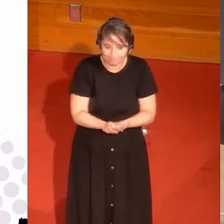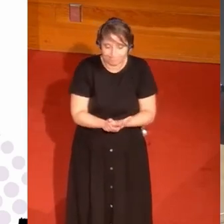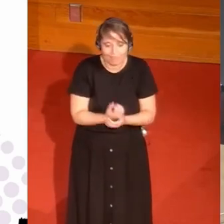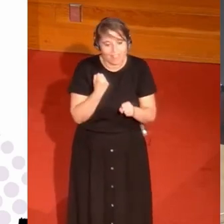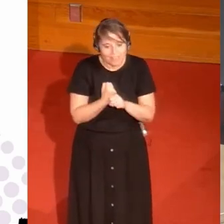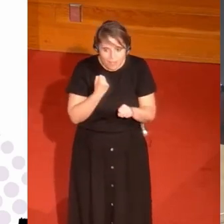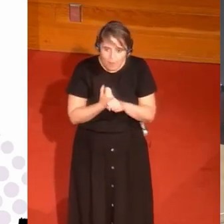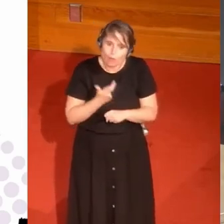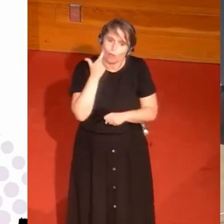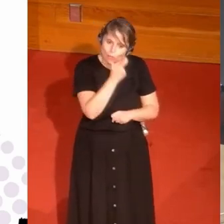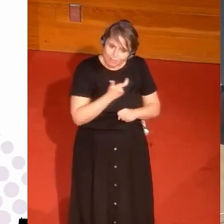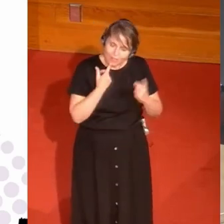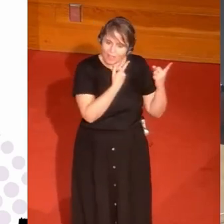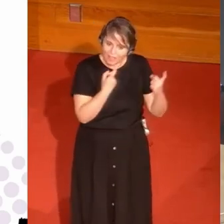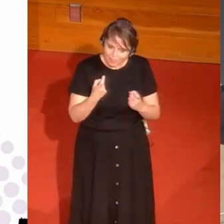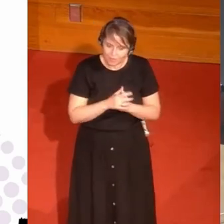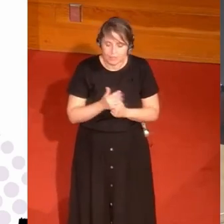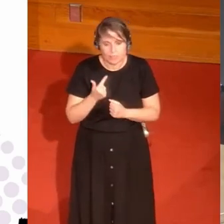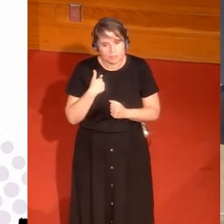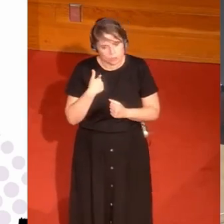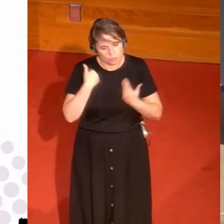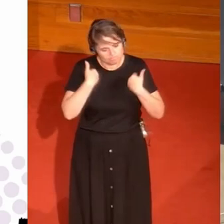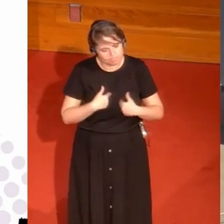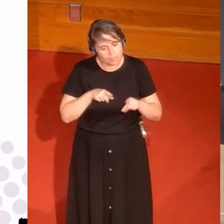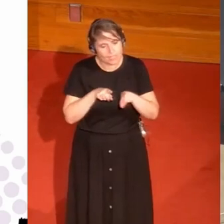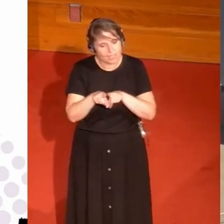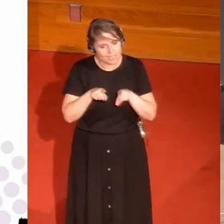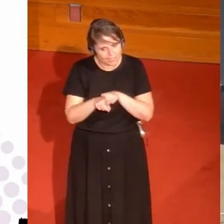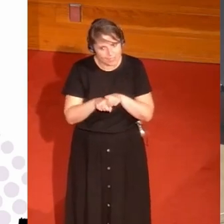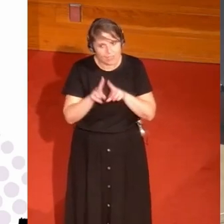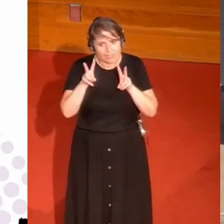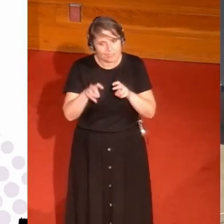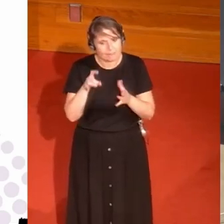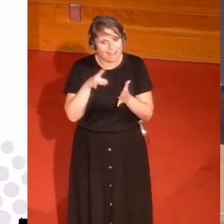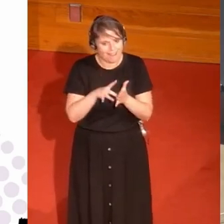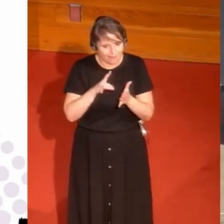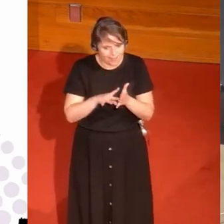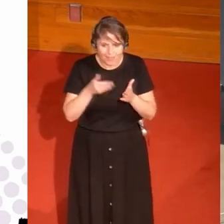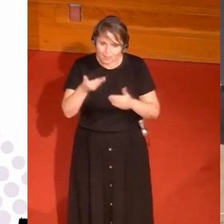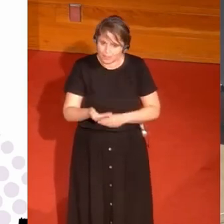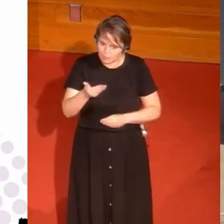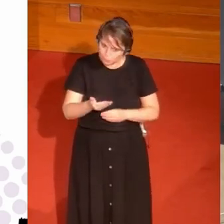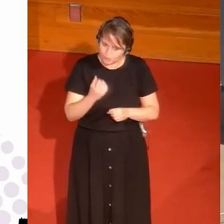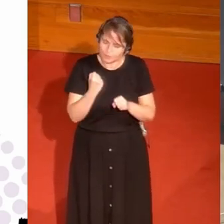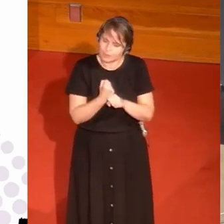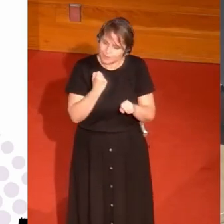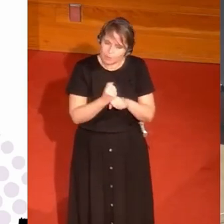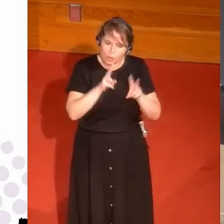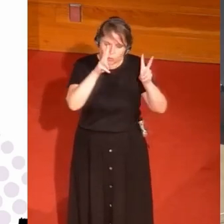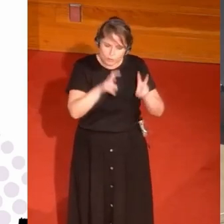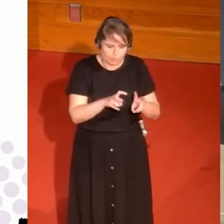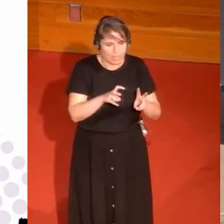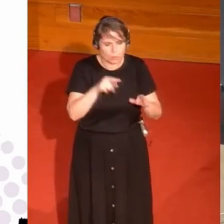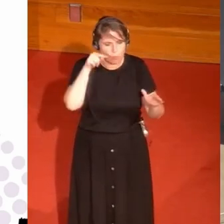trabajo porque yo sí que allí soy muy crítica con que creo que solo la calidad y y el trabajar temas en